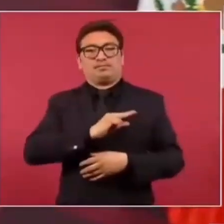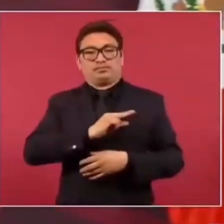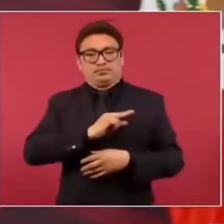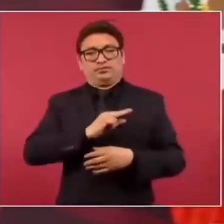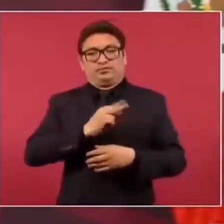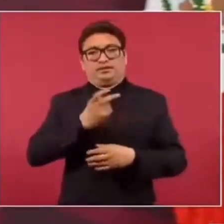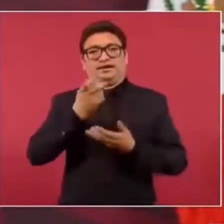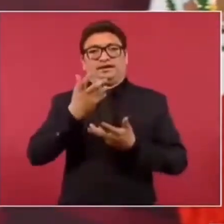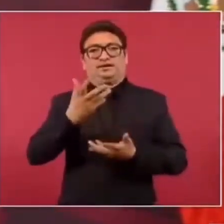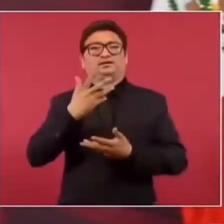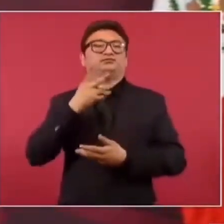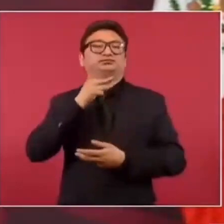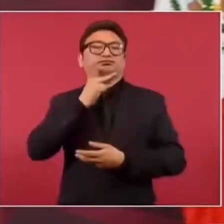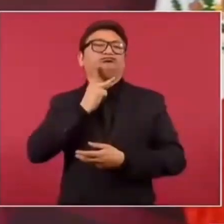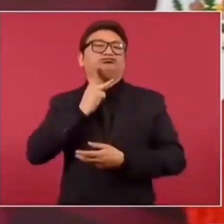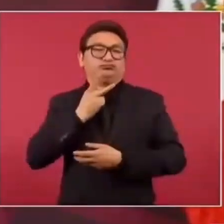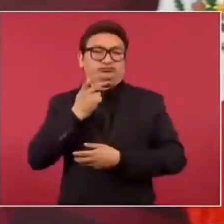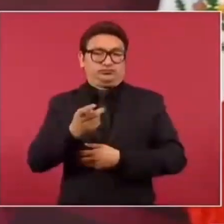petrolera.